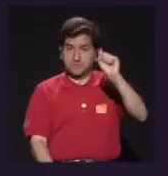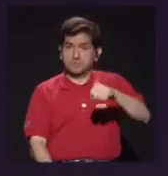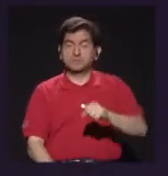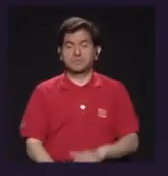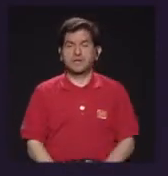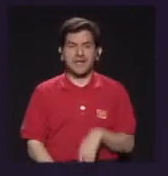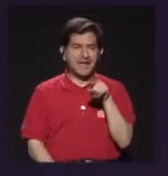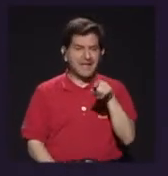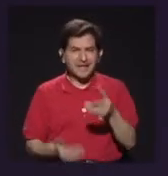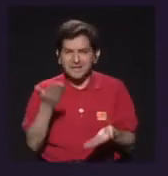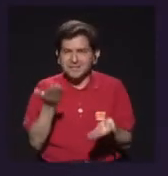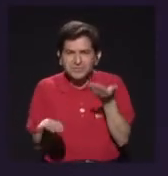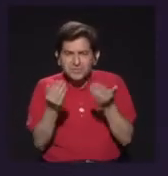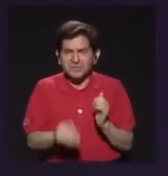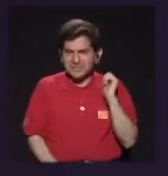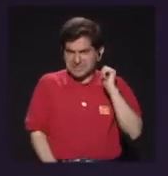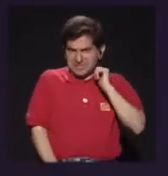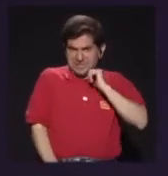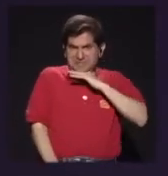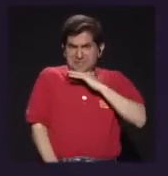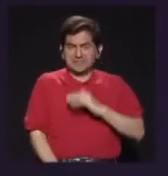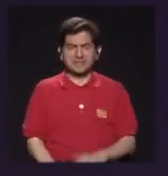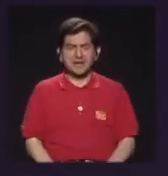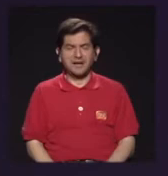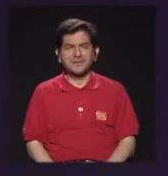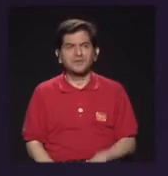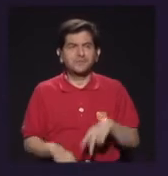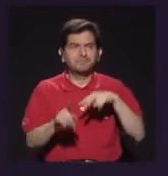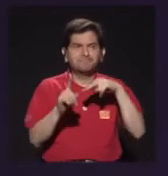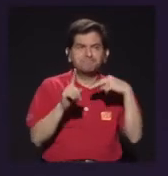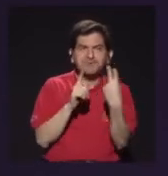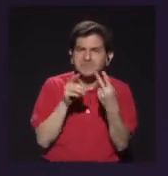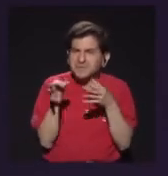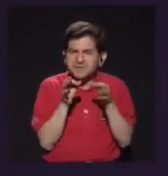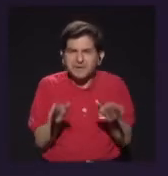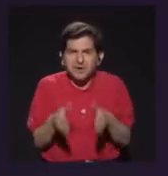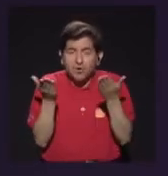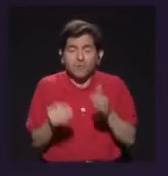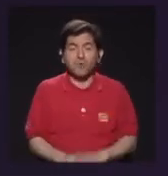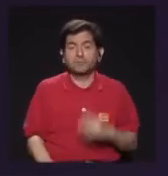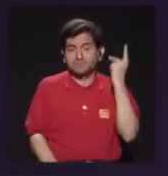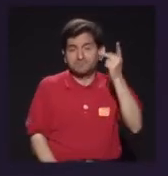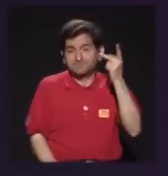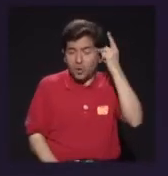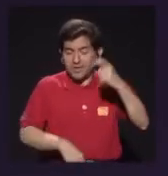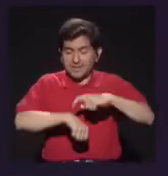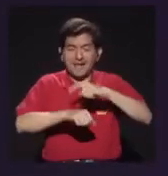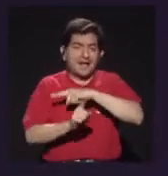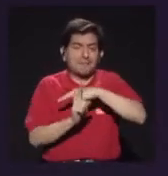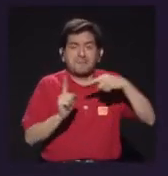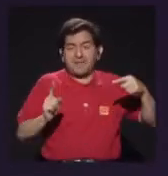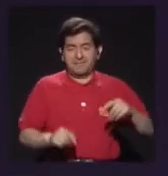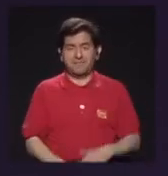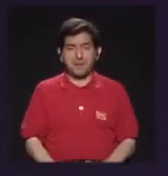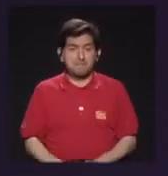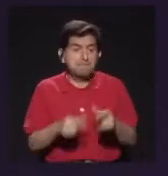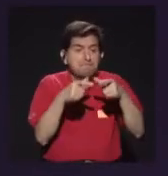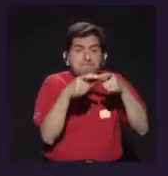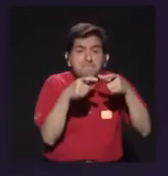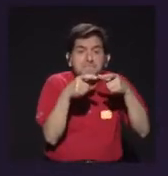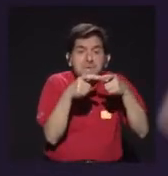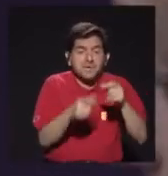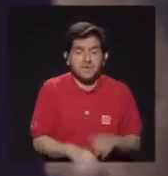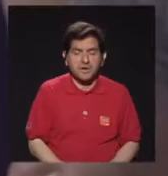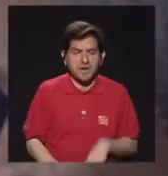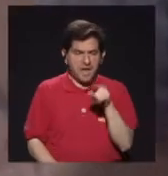lo más extraño que sólo es posible explicar desde una óptica de que esto es política medieval que aquí parece que son las minorías unas